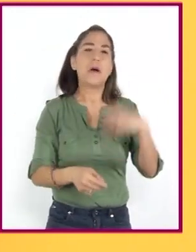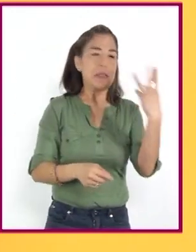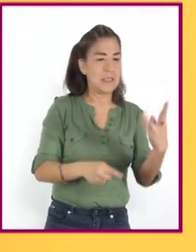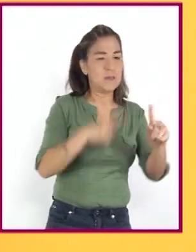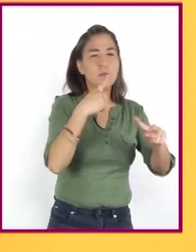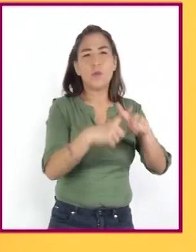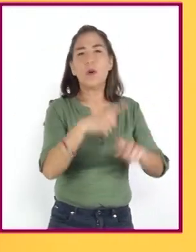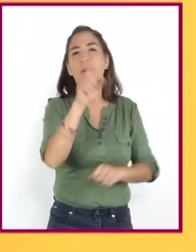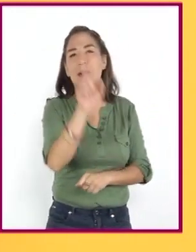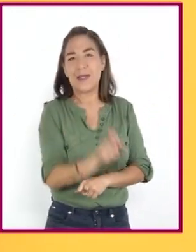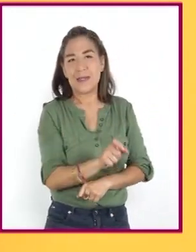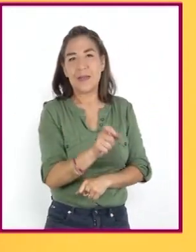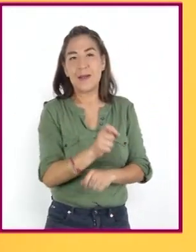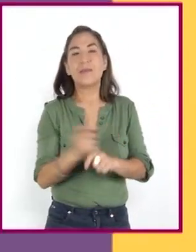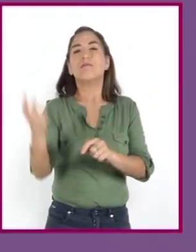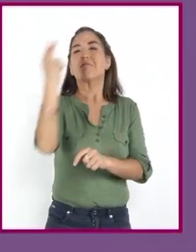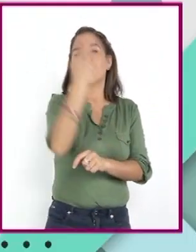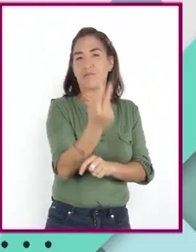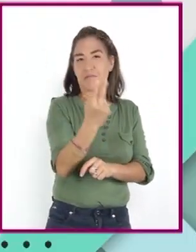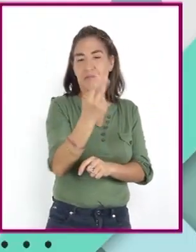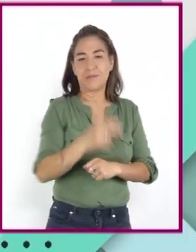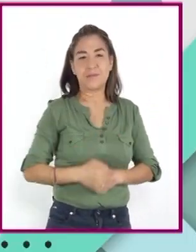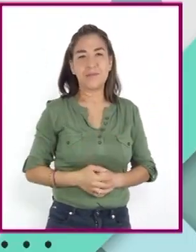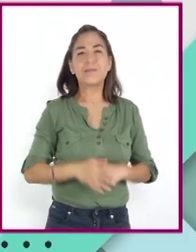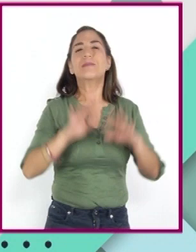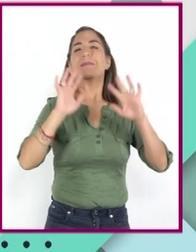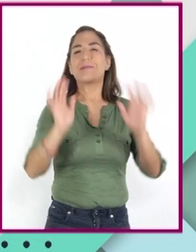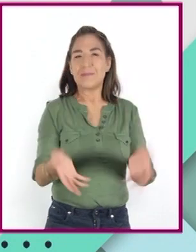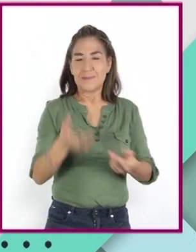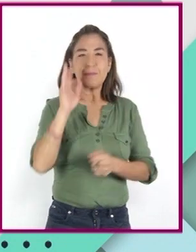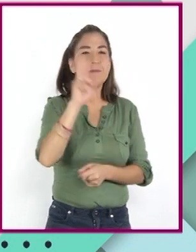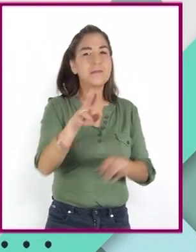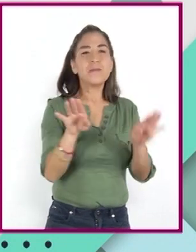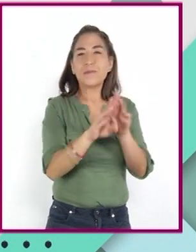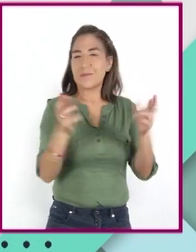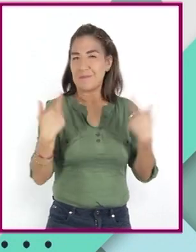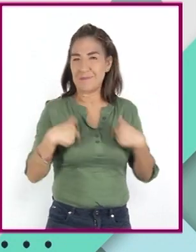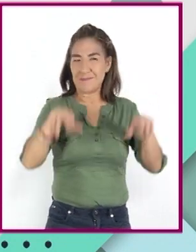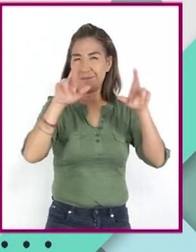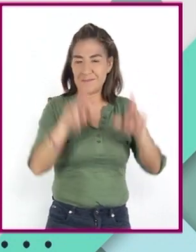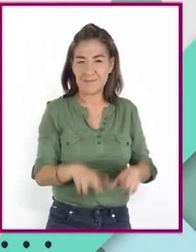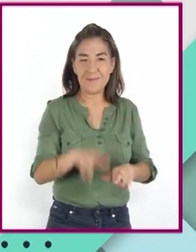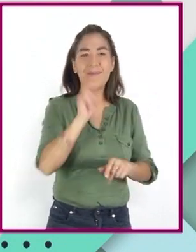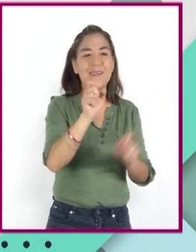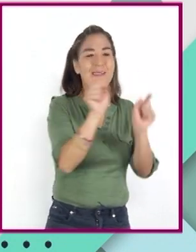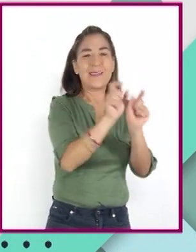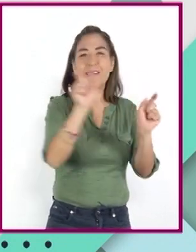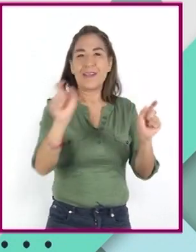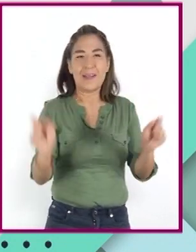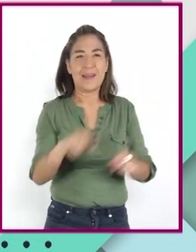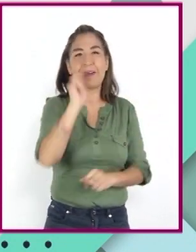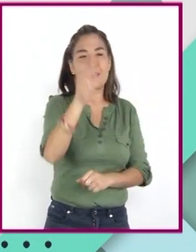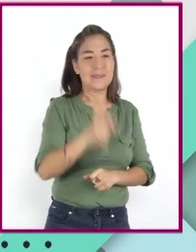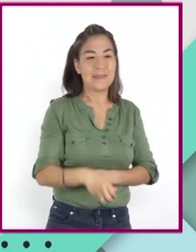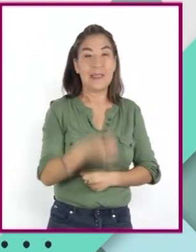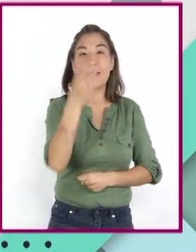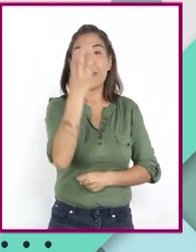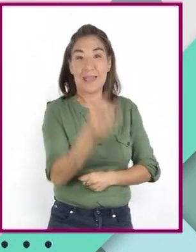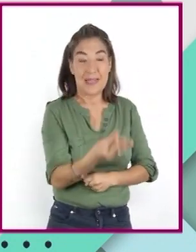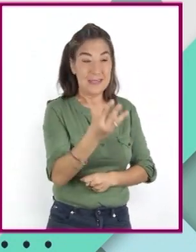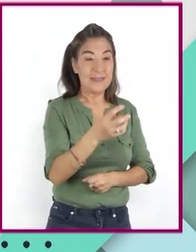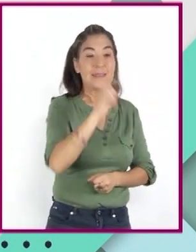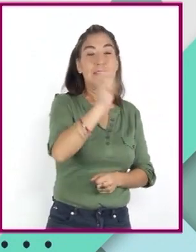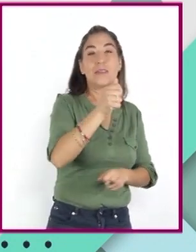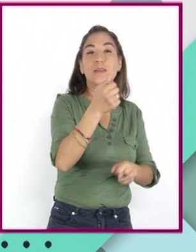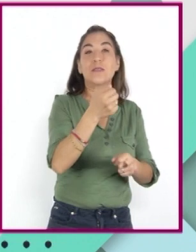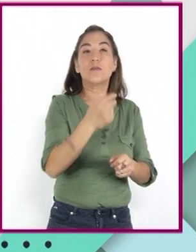x elevado al cuadrado. La representación del enunciado, el triple del cuadrado de un